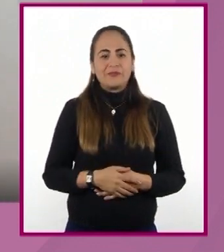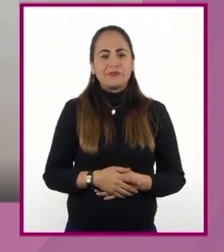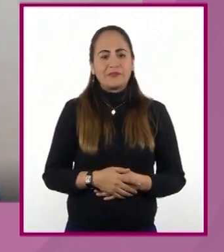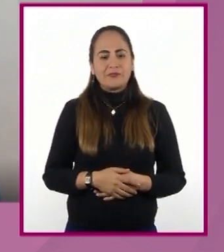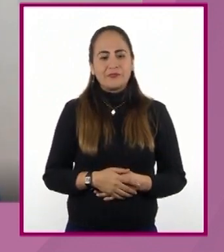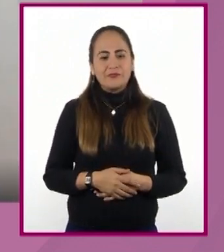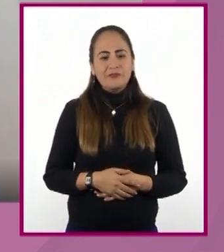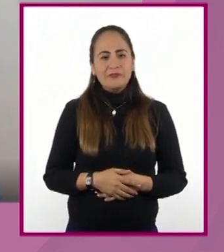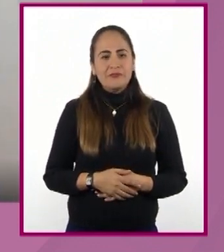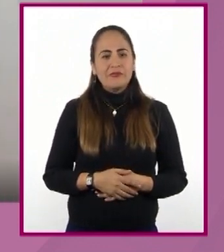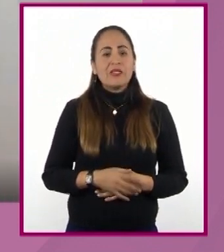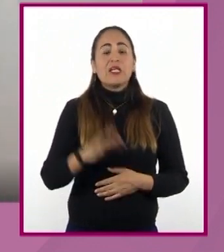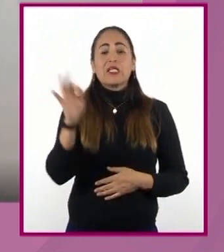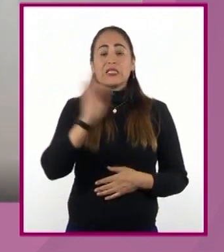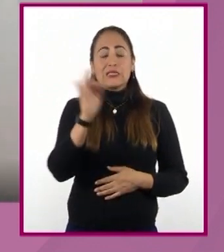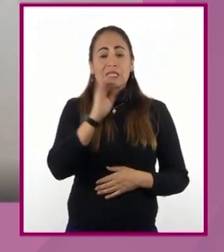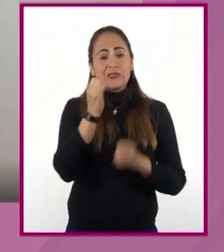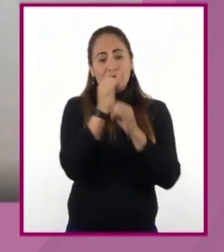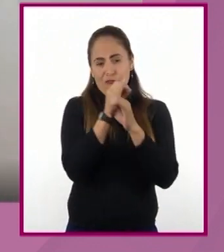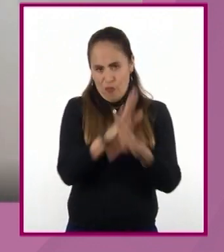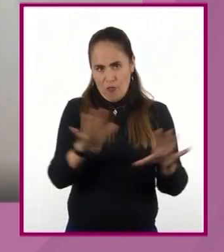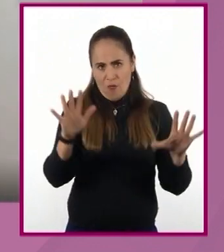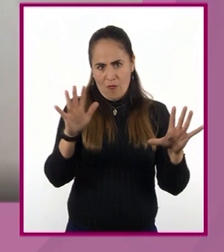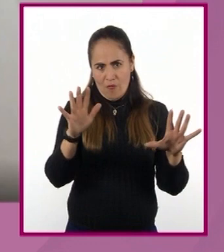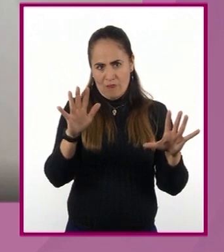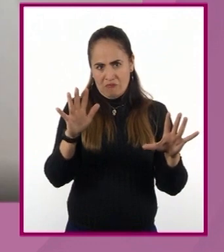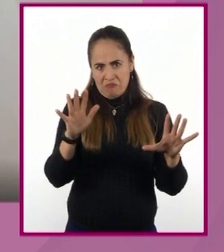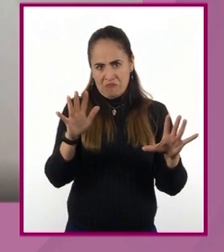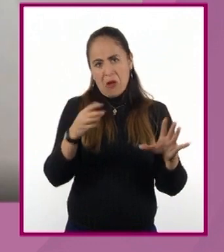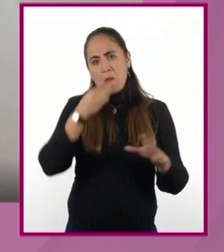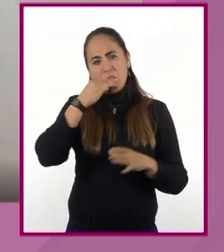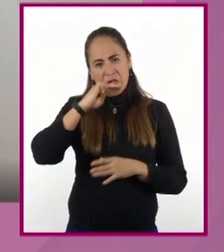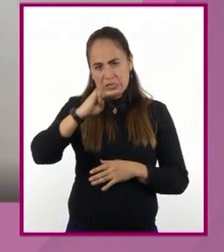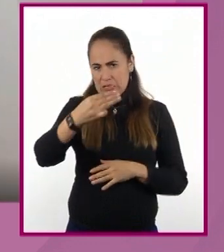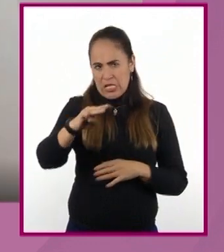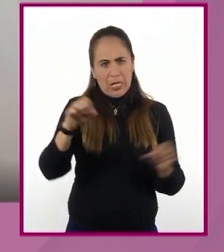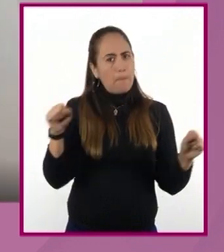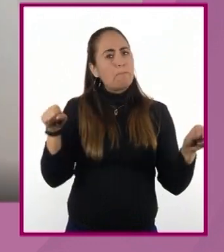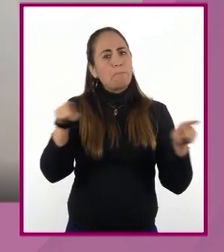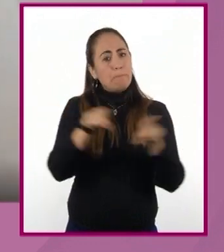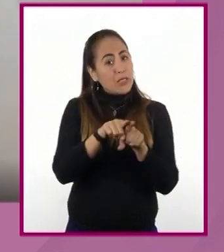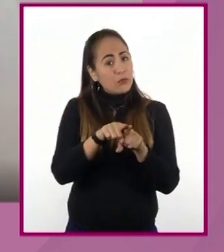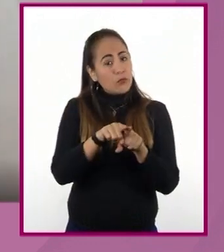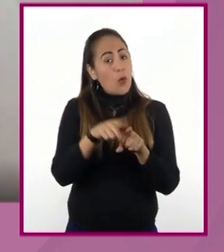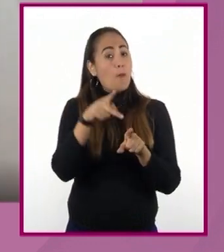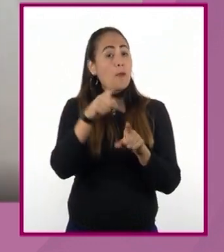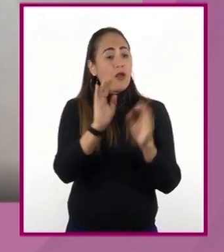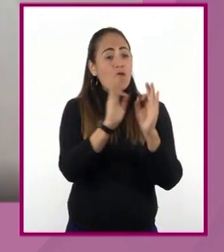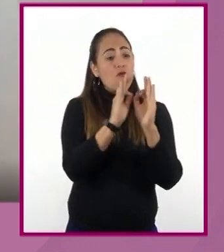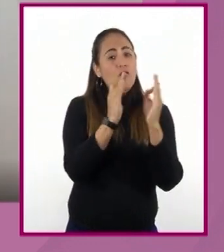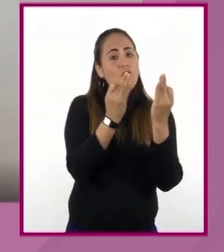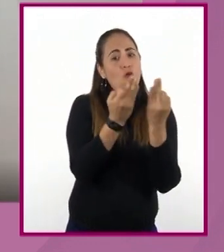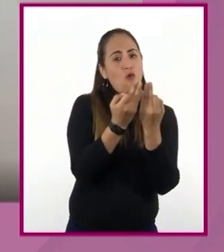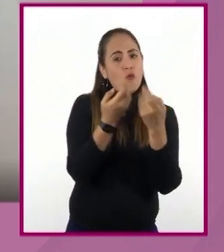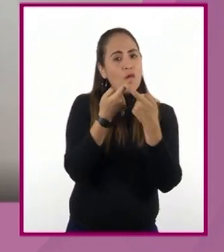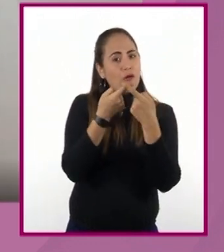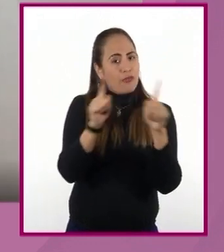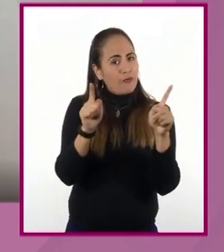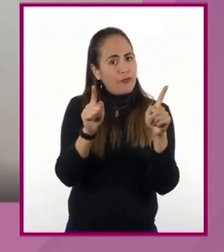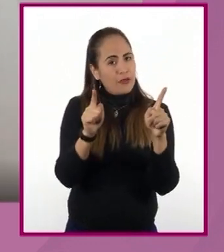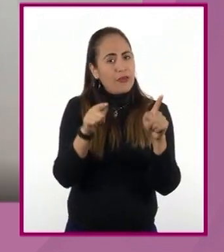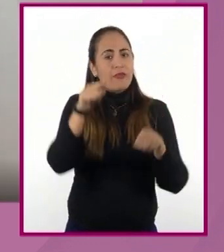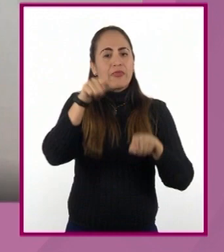tal vez la esencia de la información y de lo que tiene la publicidad es la misma, pero la forma en que la presento sí